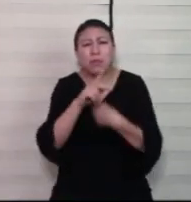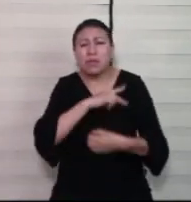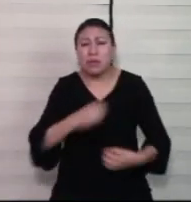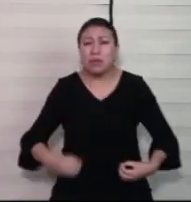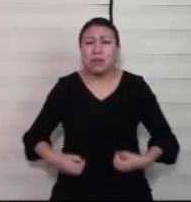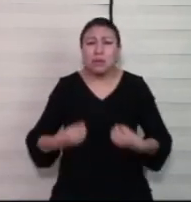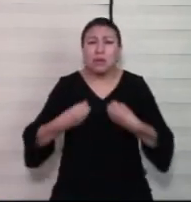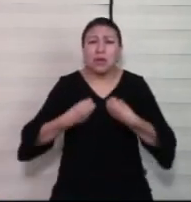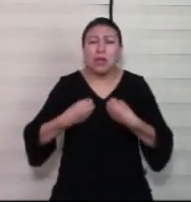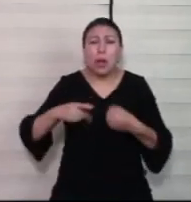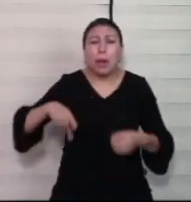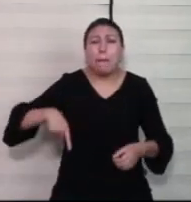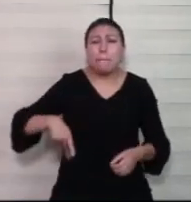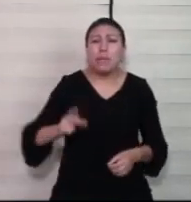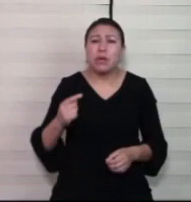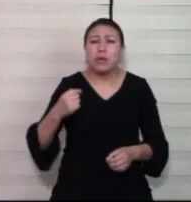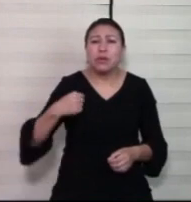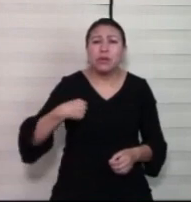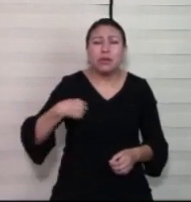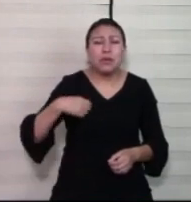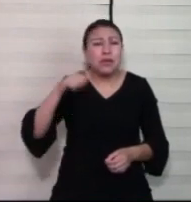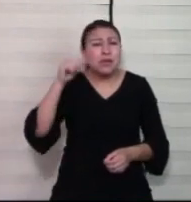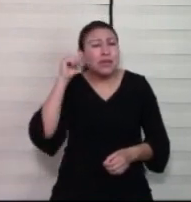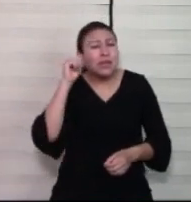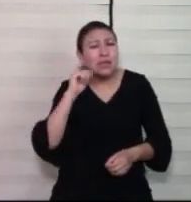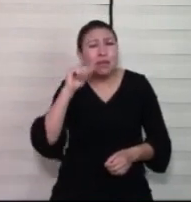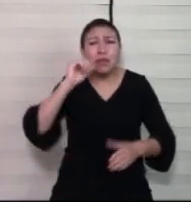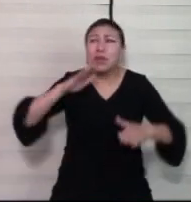desconfianza, a la desesperanza.